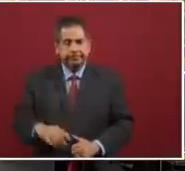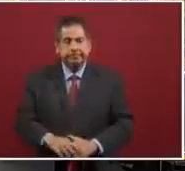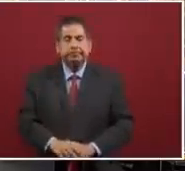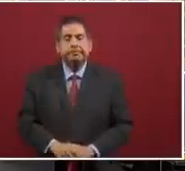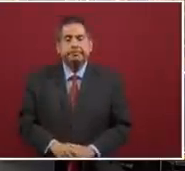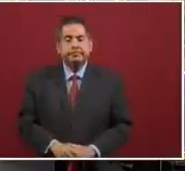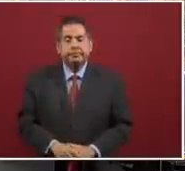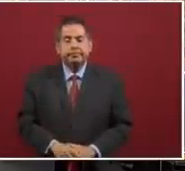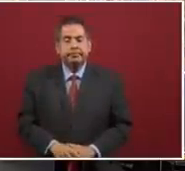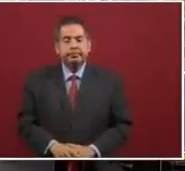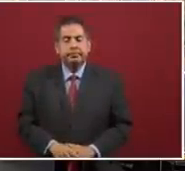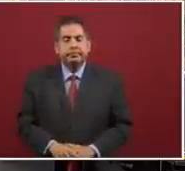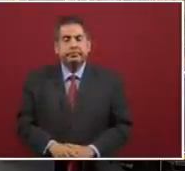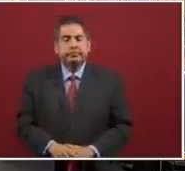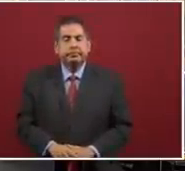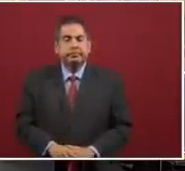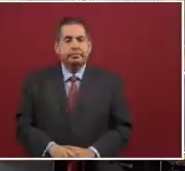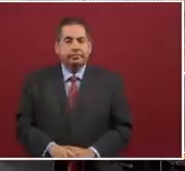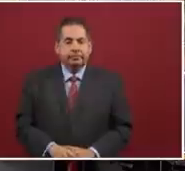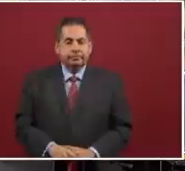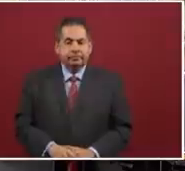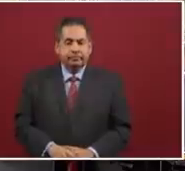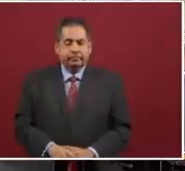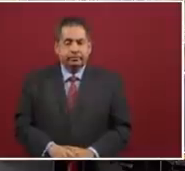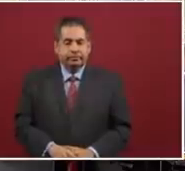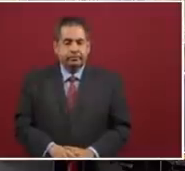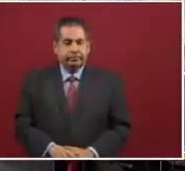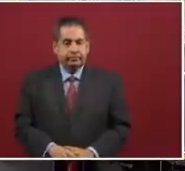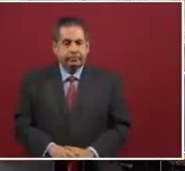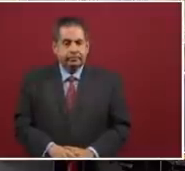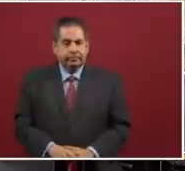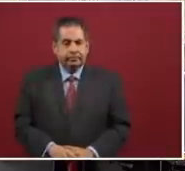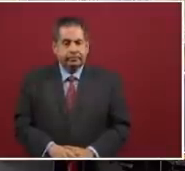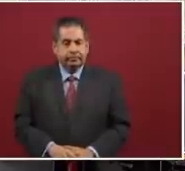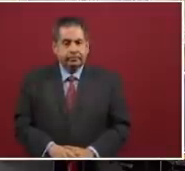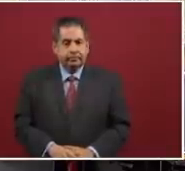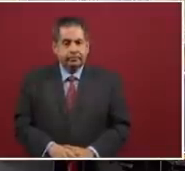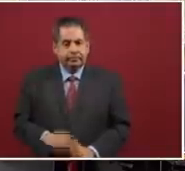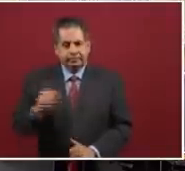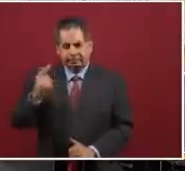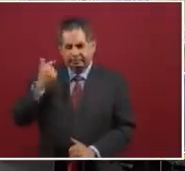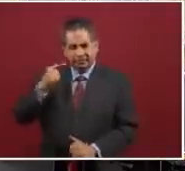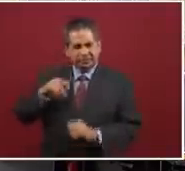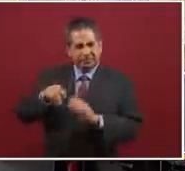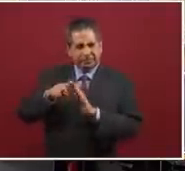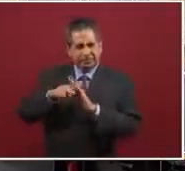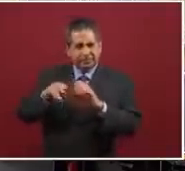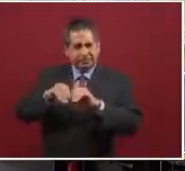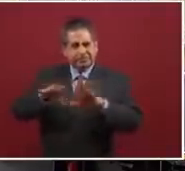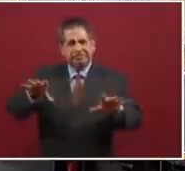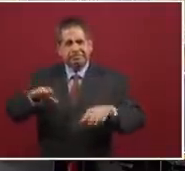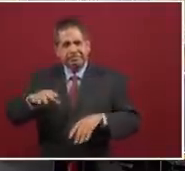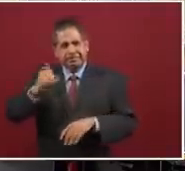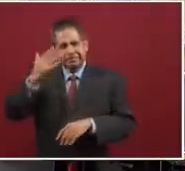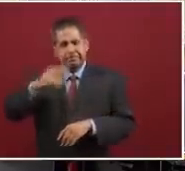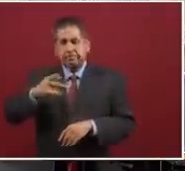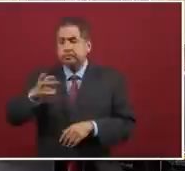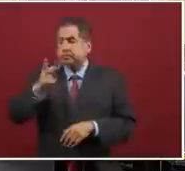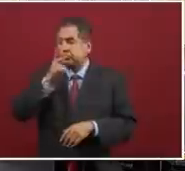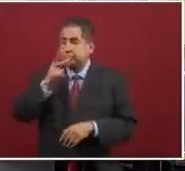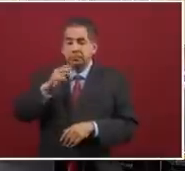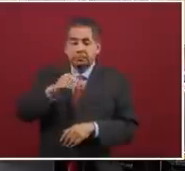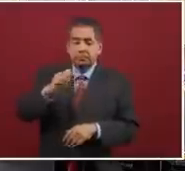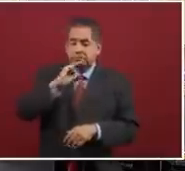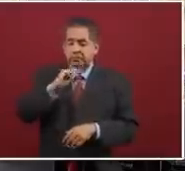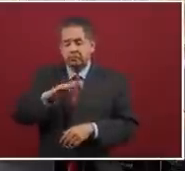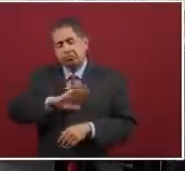Desde México, es que se han arriesgado más los migrantes y tuvimos apenas esta imagen del día de ayer del padre y de la niña Salvador.